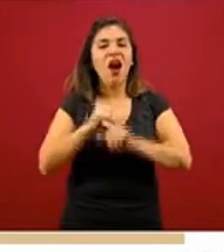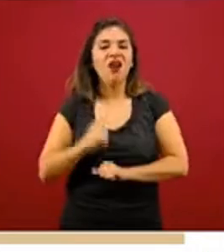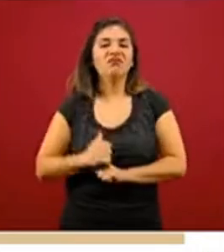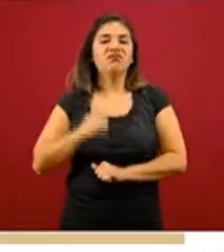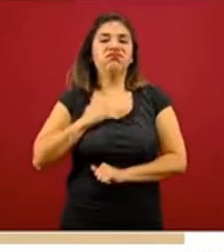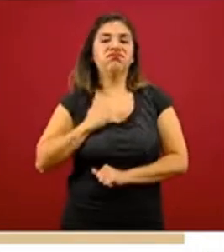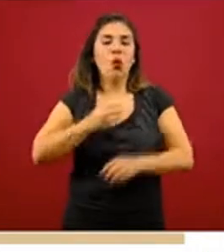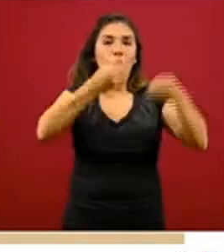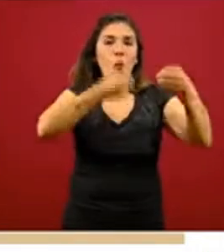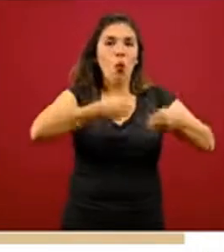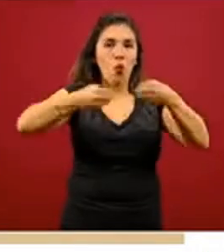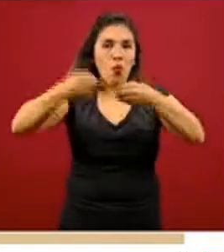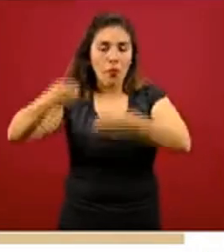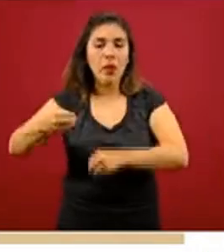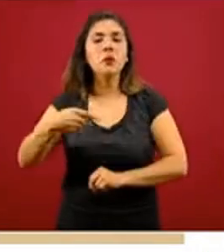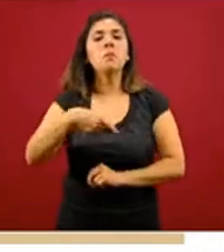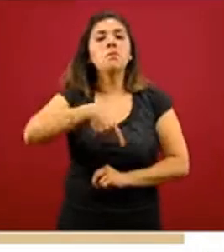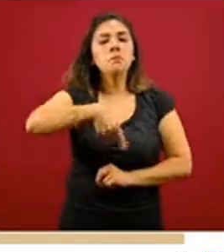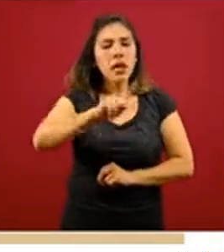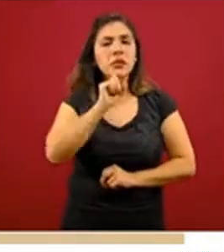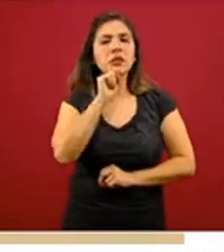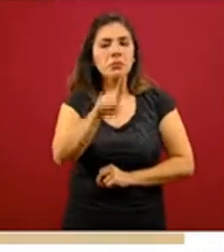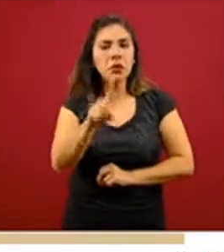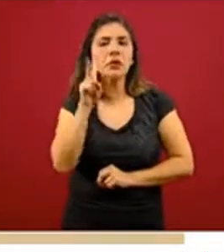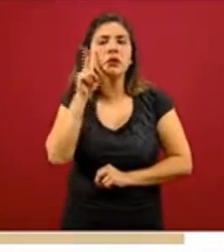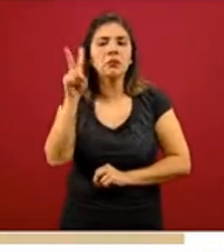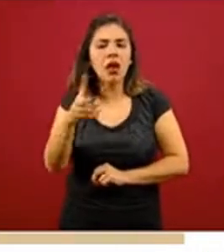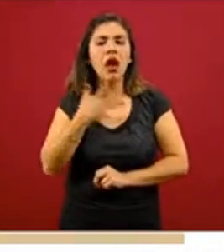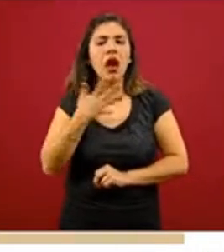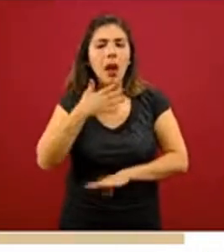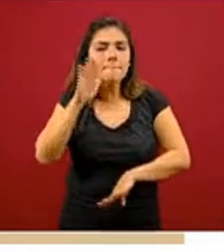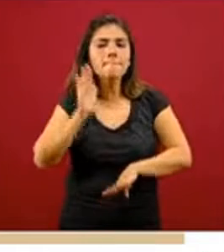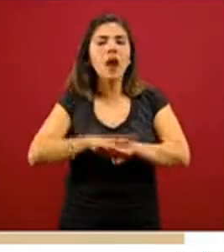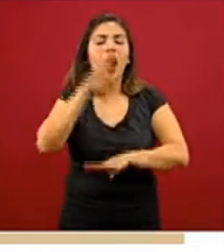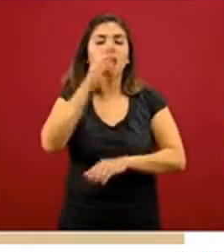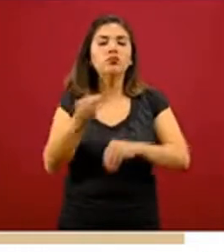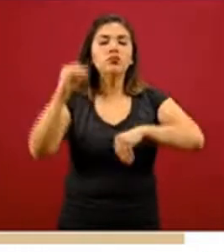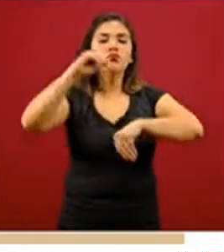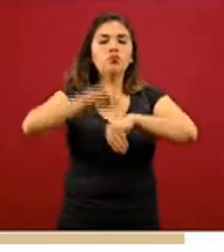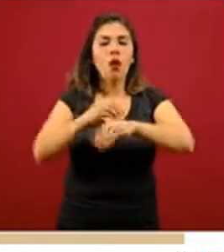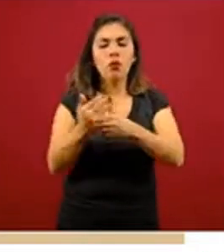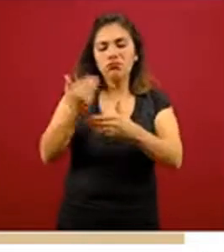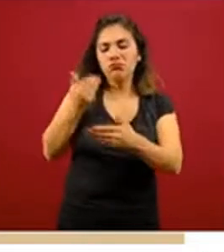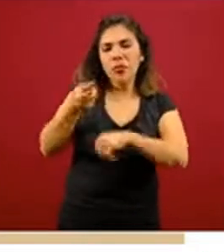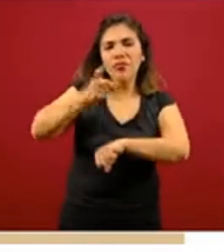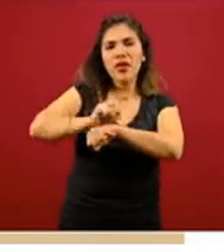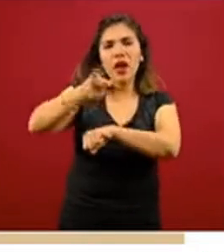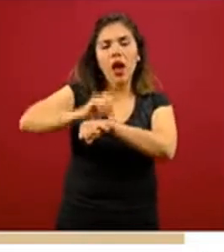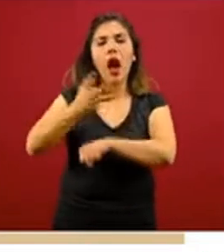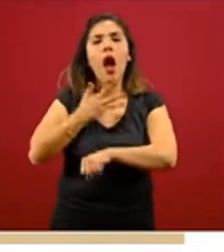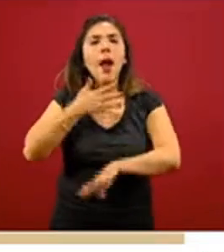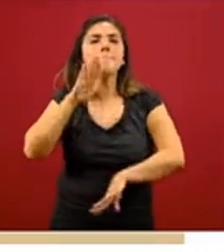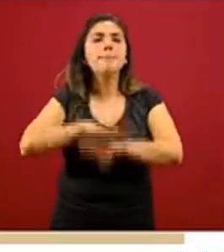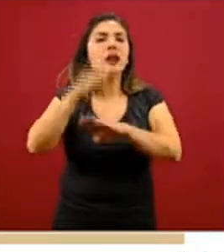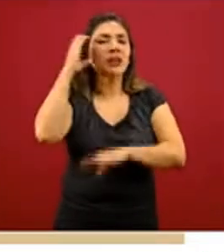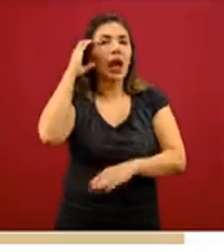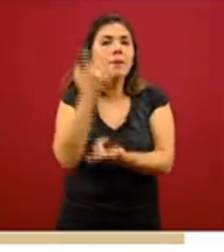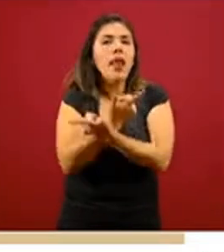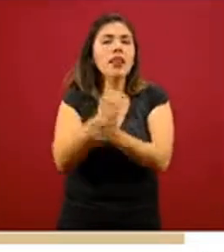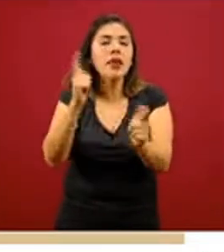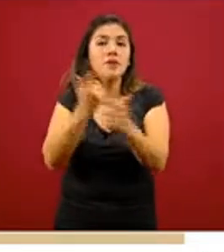tasas de ocupación. Sin embargo, también vemos cómo se ha incrementado en los últimos días la disponibilidad, siendo